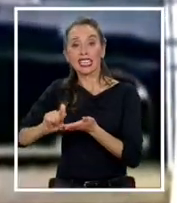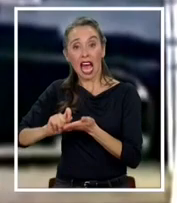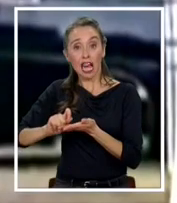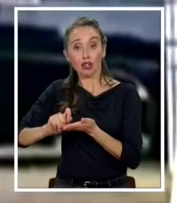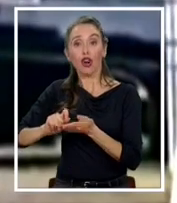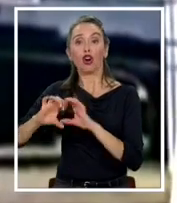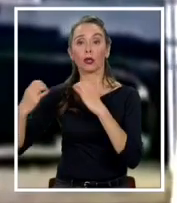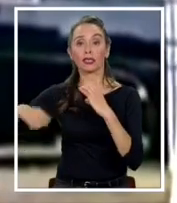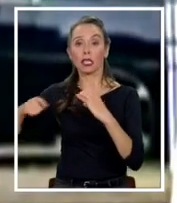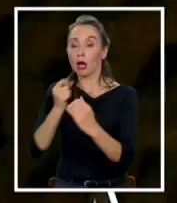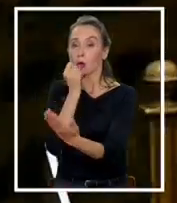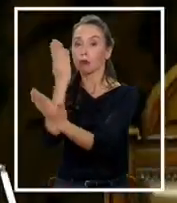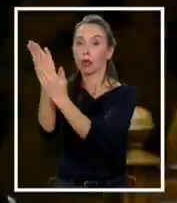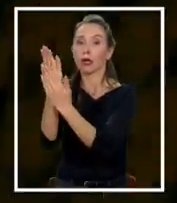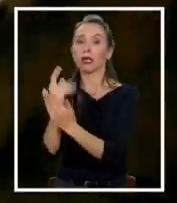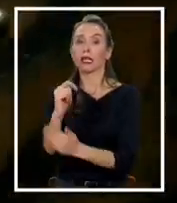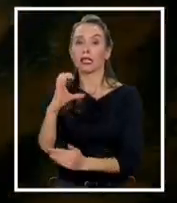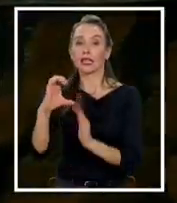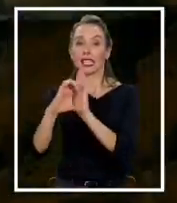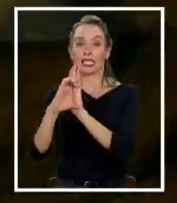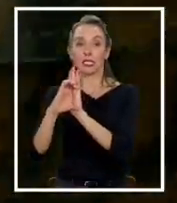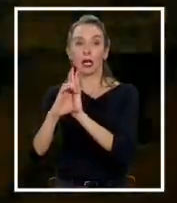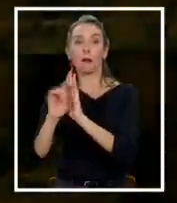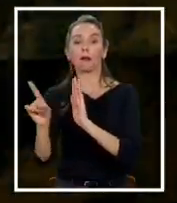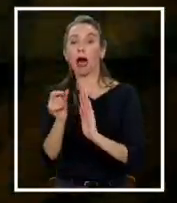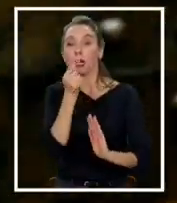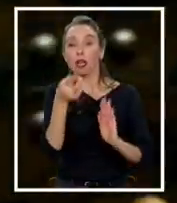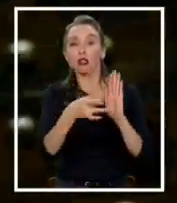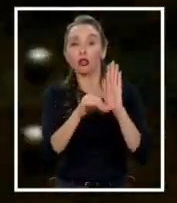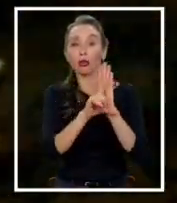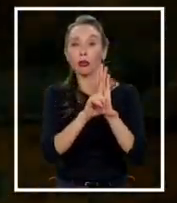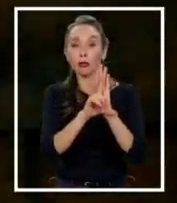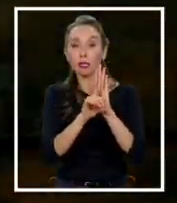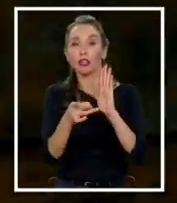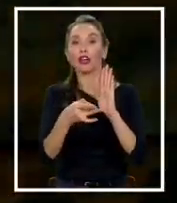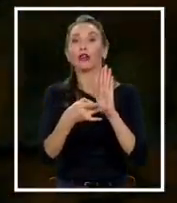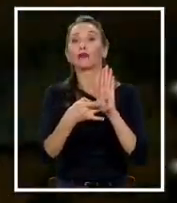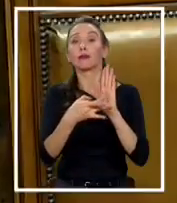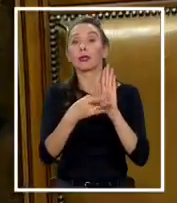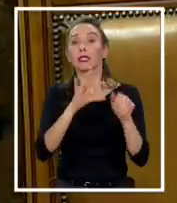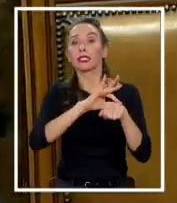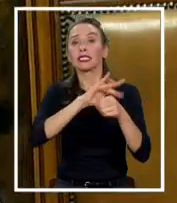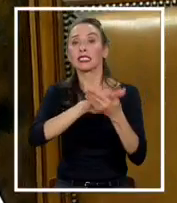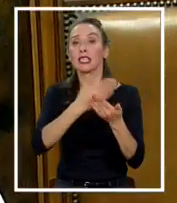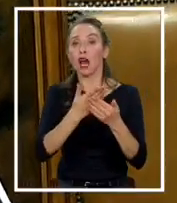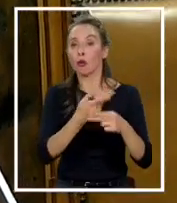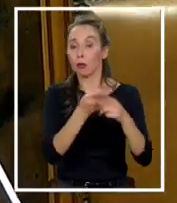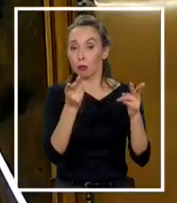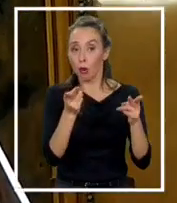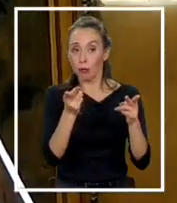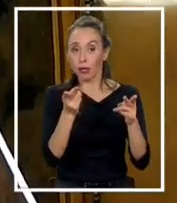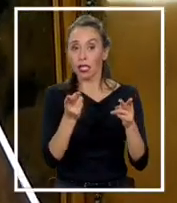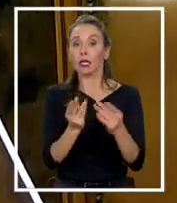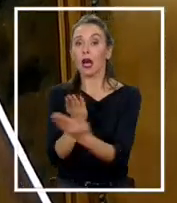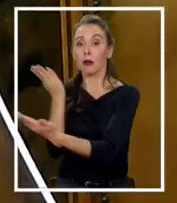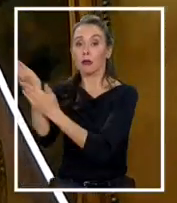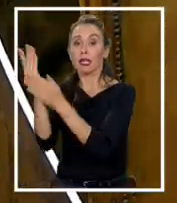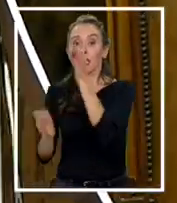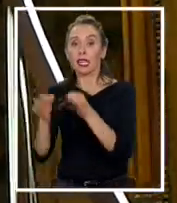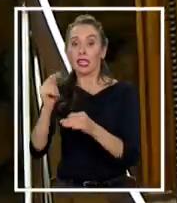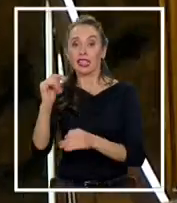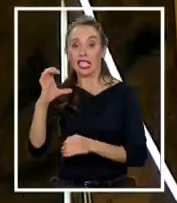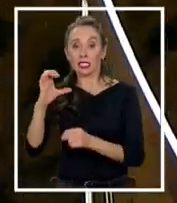al Tribunal Constitucional para evitar su formalización por delito contra la salud pública. Requerimiento que fue acogido por